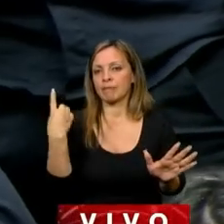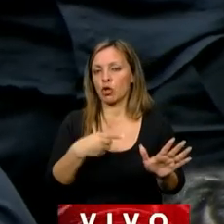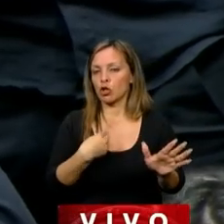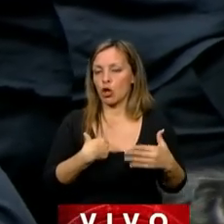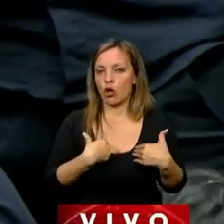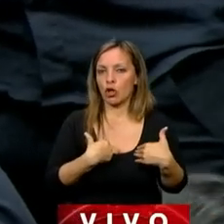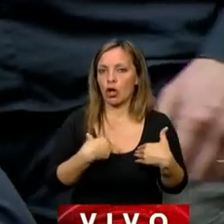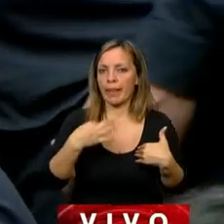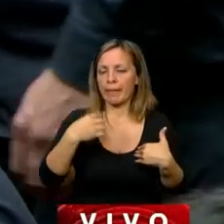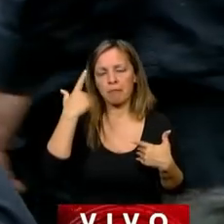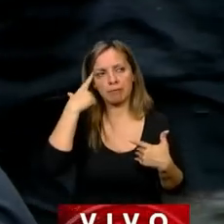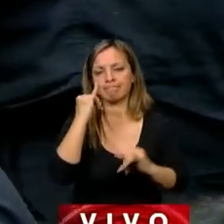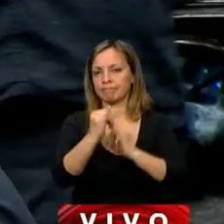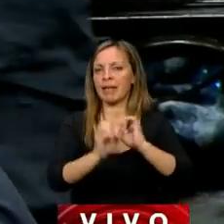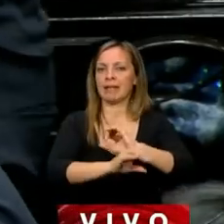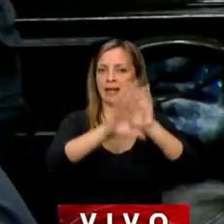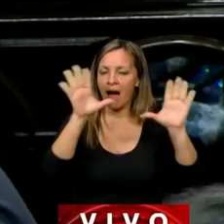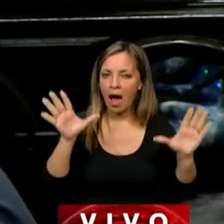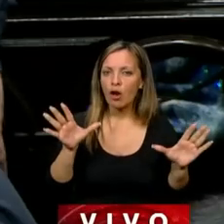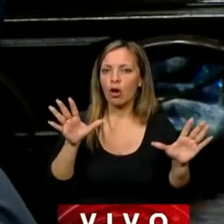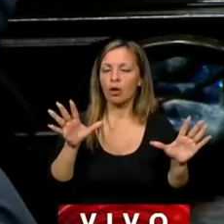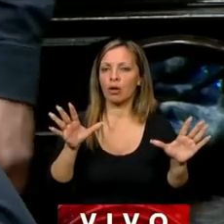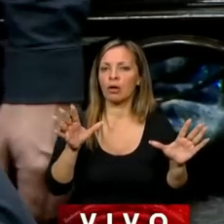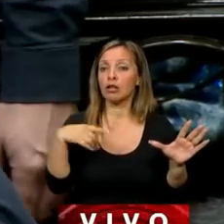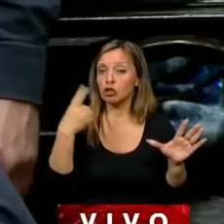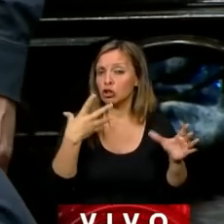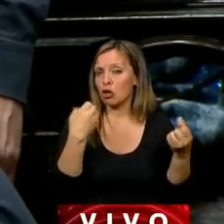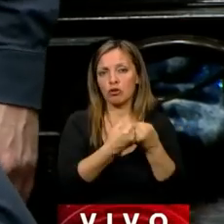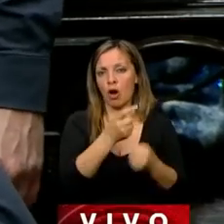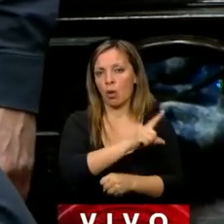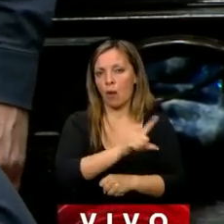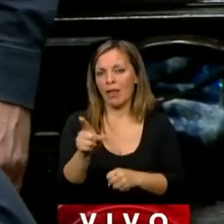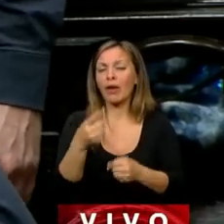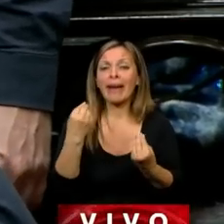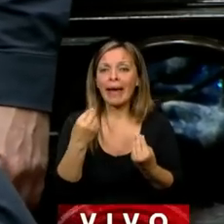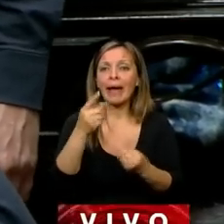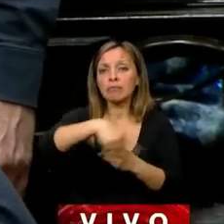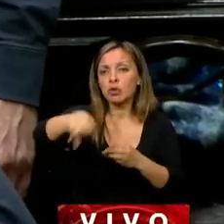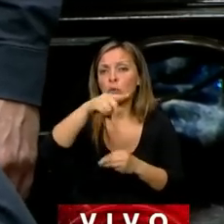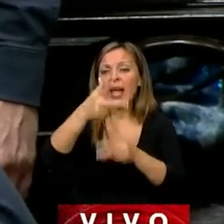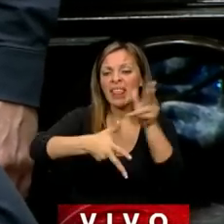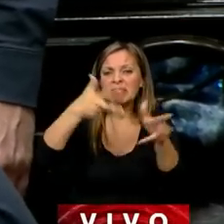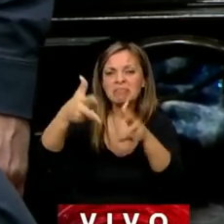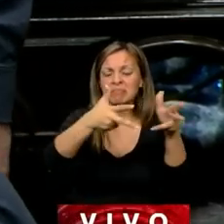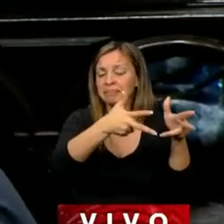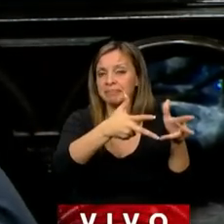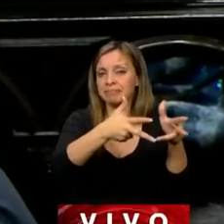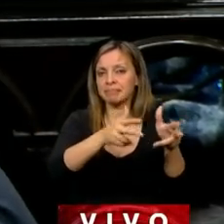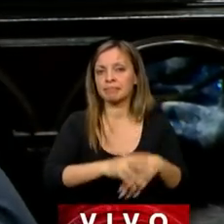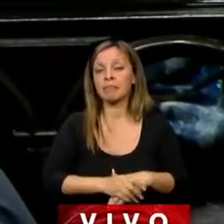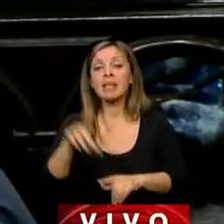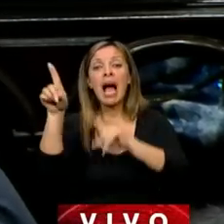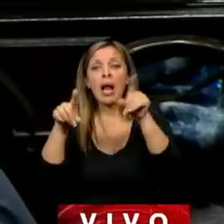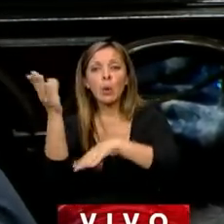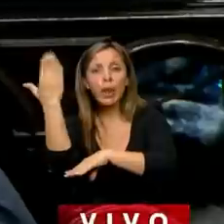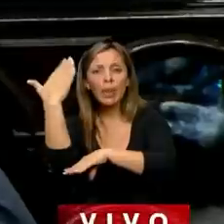nosotros, a plantear con claridad que estamos en desacuerdo con muchísimas de las cosas que se han dicho recién. Algunos